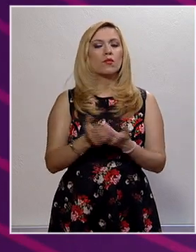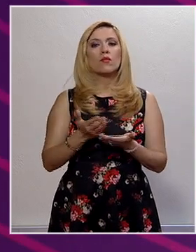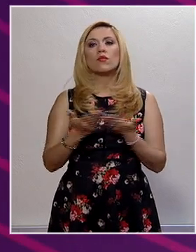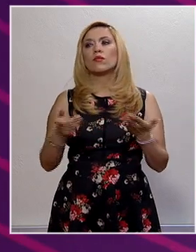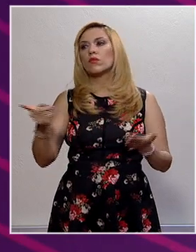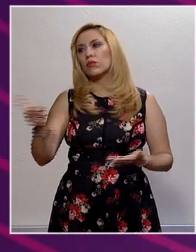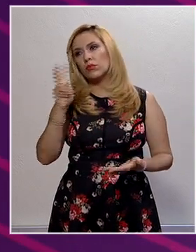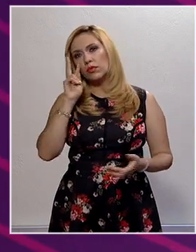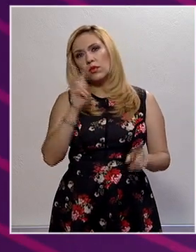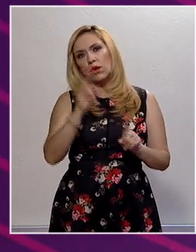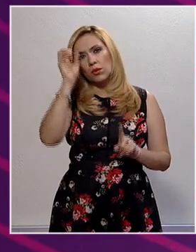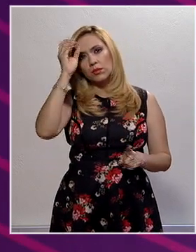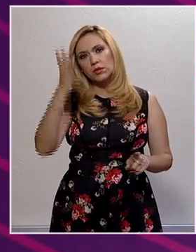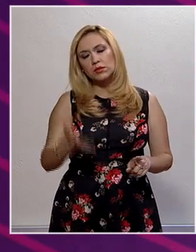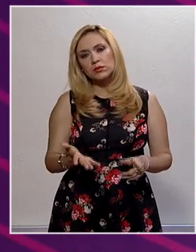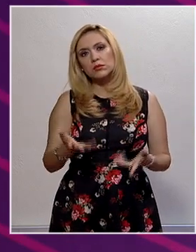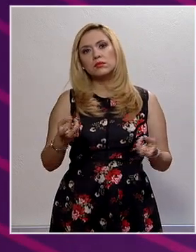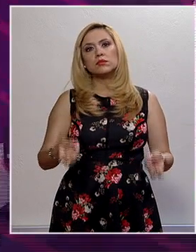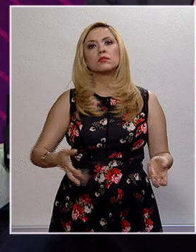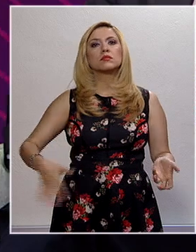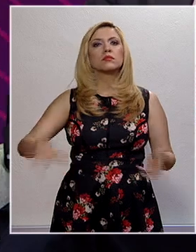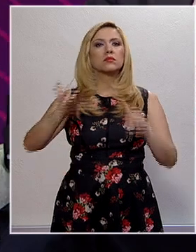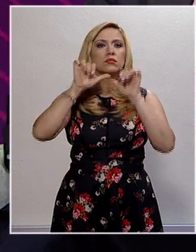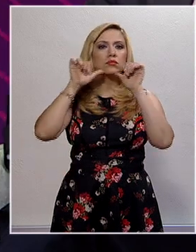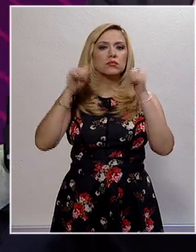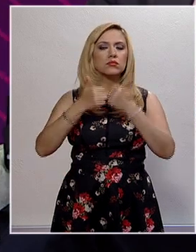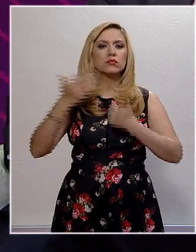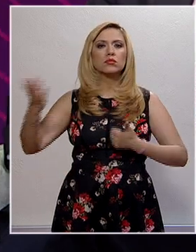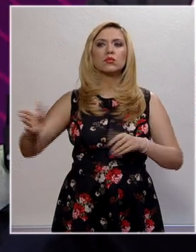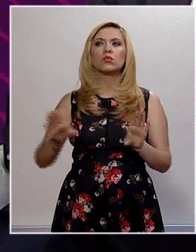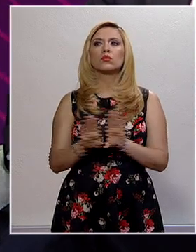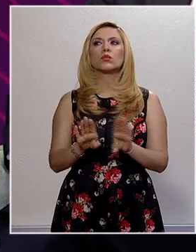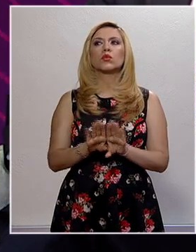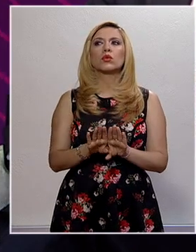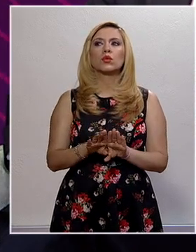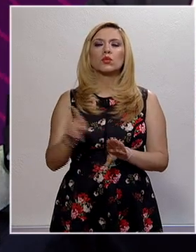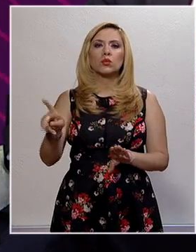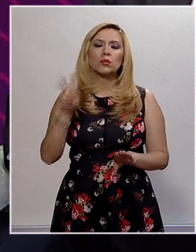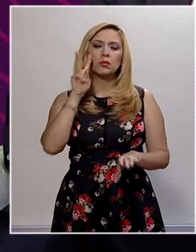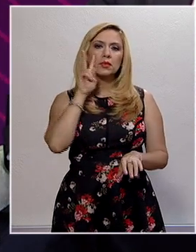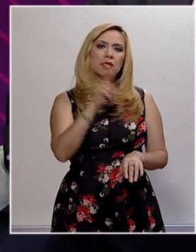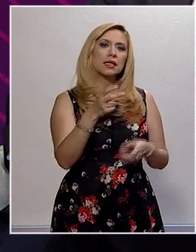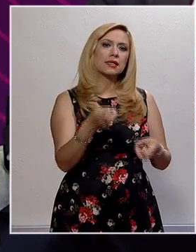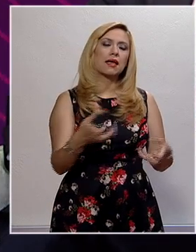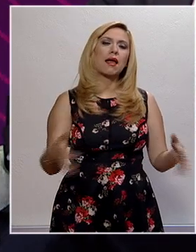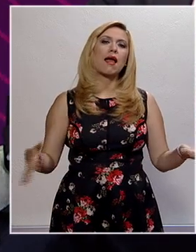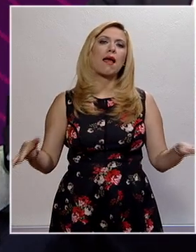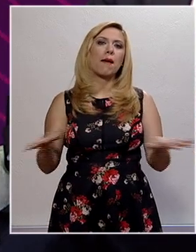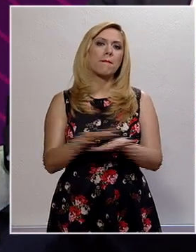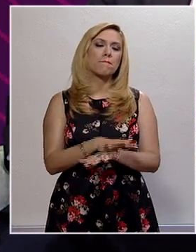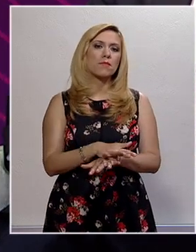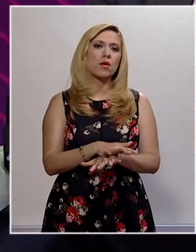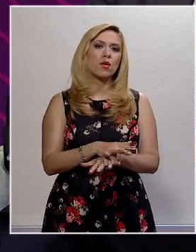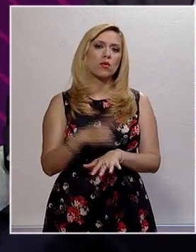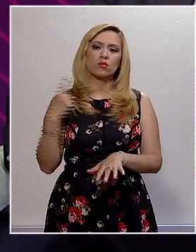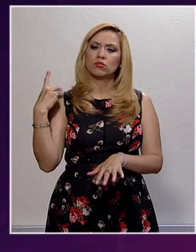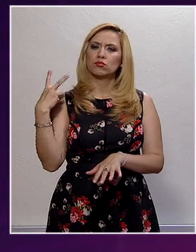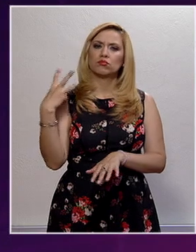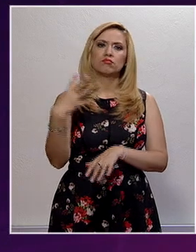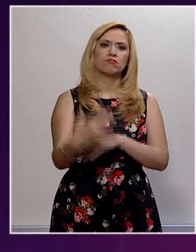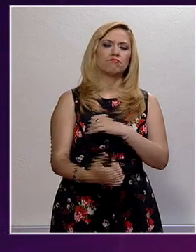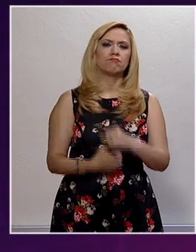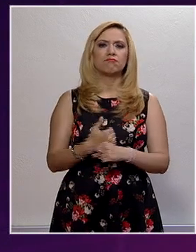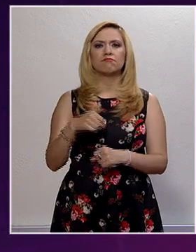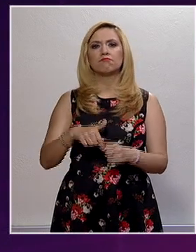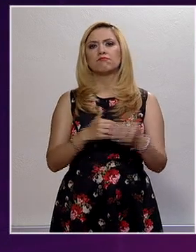tu perspectiva, desde la sociedad civil, Cecil, ¿cómo ves este cambio, creo, de los últimos años de